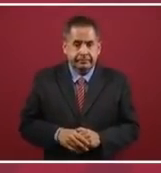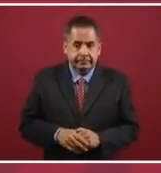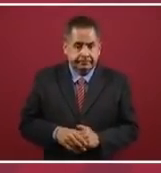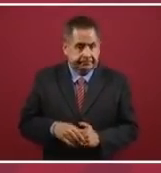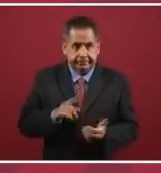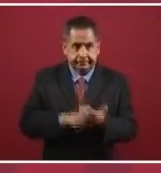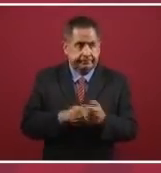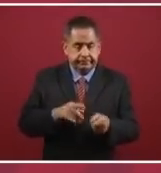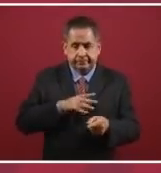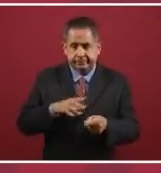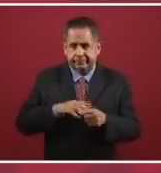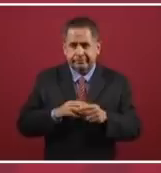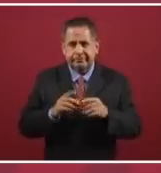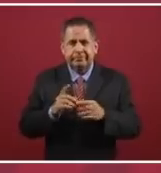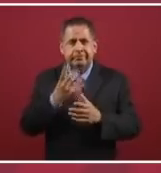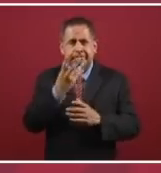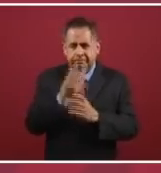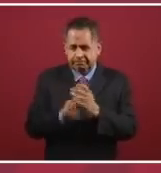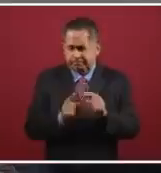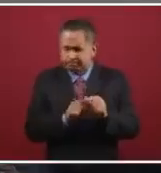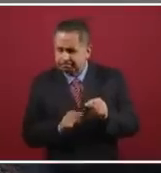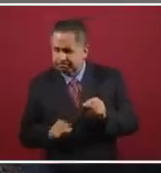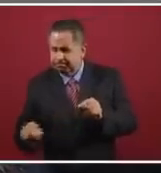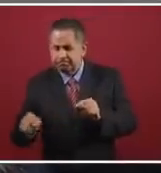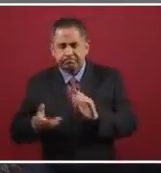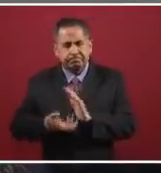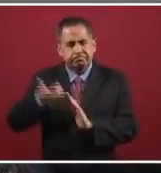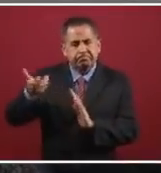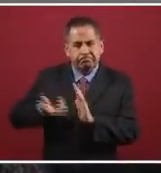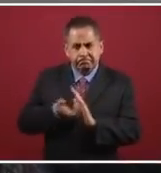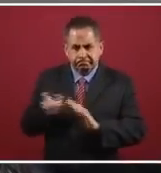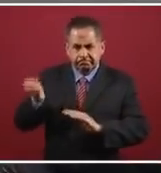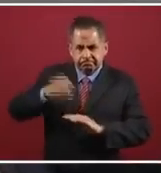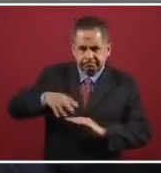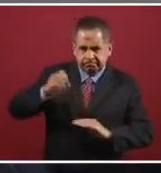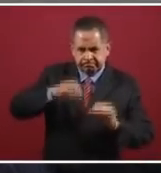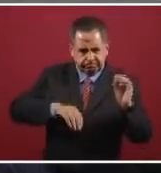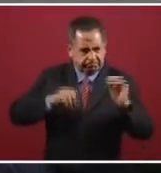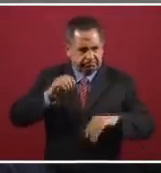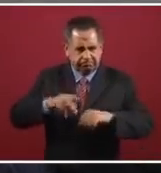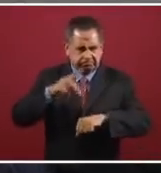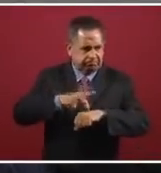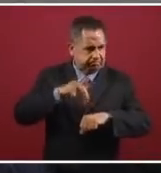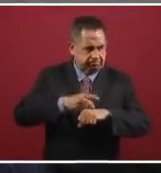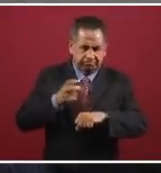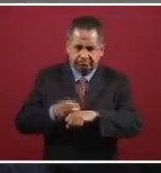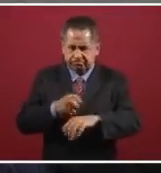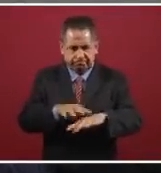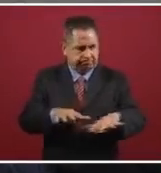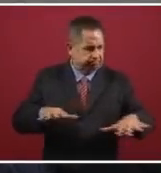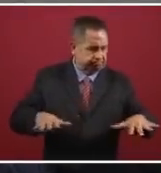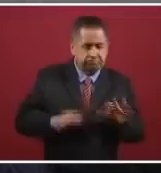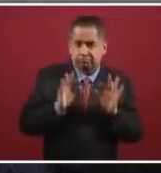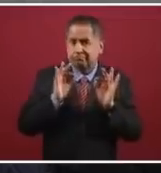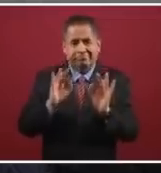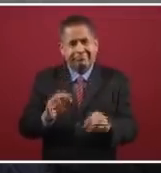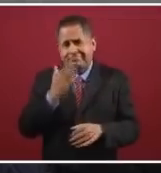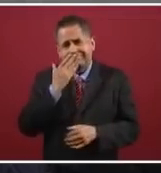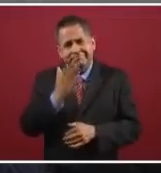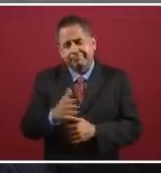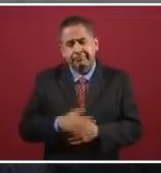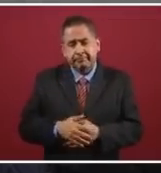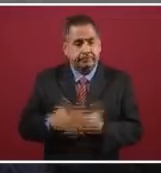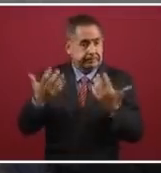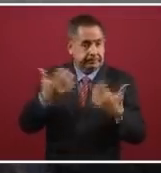Hay dragas haciendo el relleno, ya hay actividad. Estas empresas